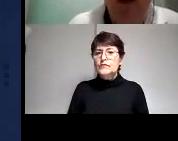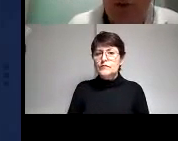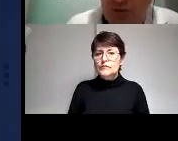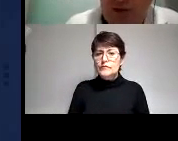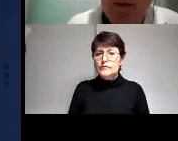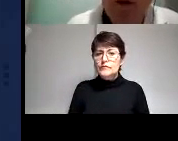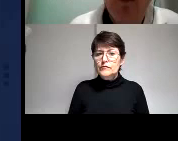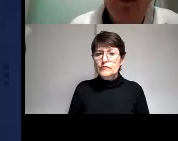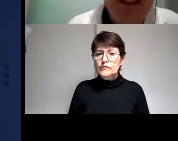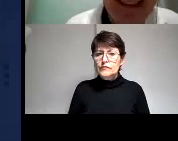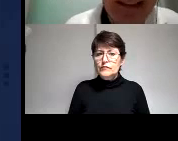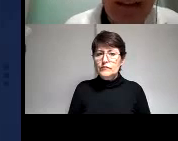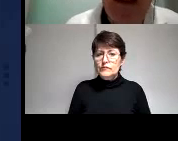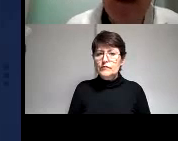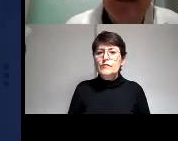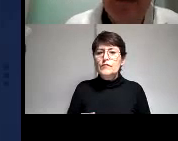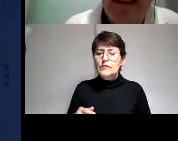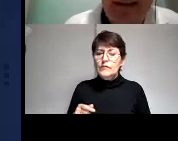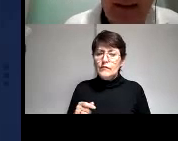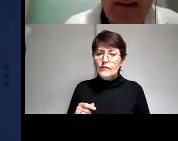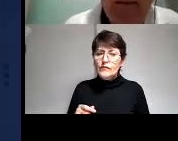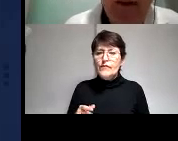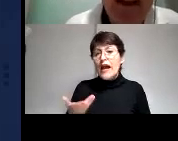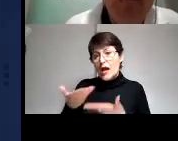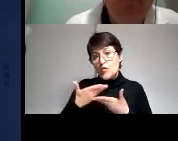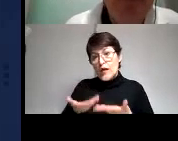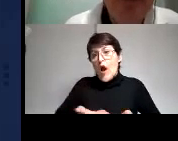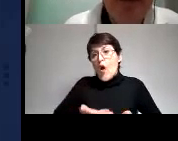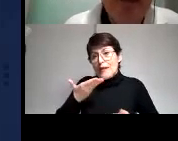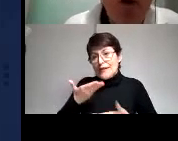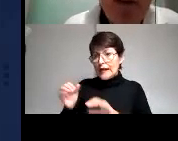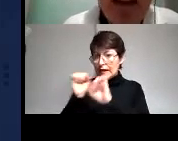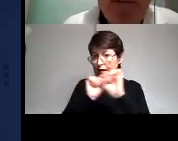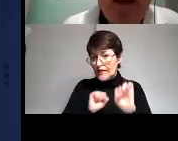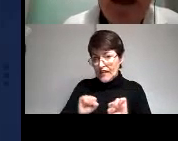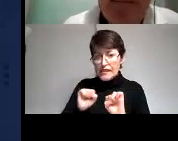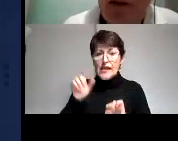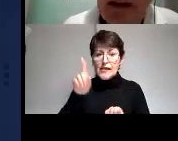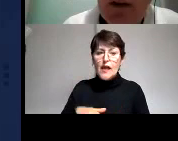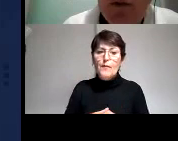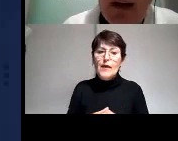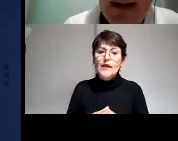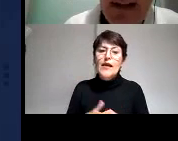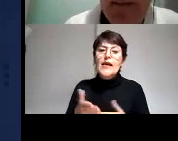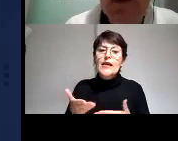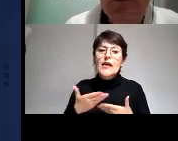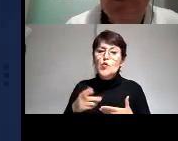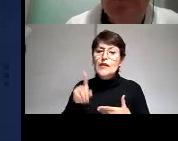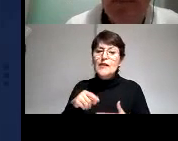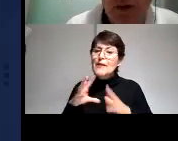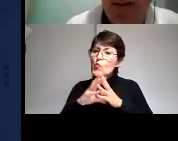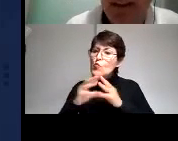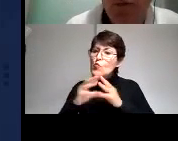su efecto inmunomodulador, por su potenciación de las defensas, por ejemplo. Y luego comentábamos también que mejora el tono muscular y el